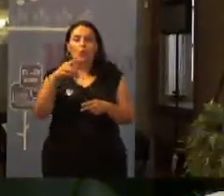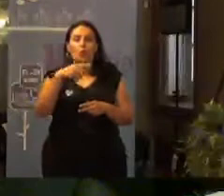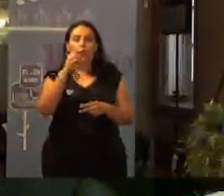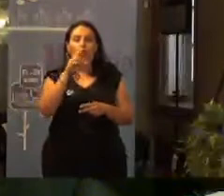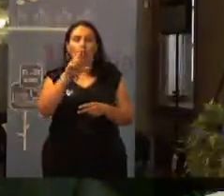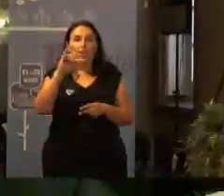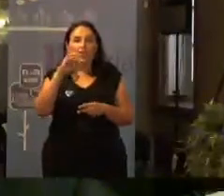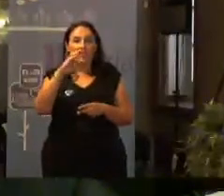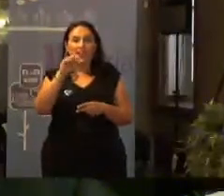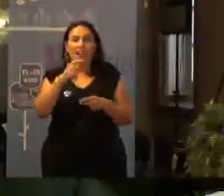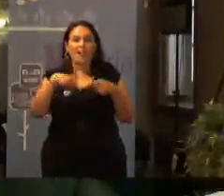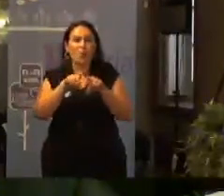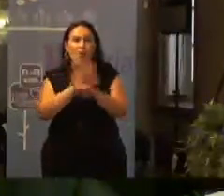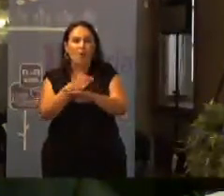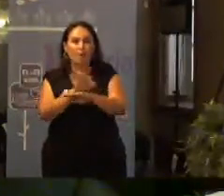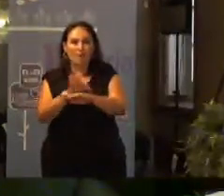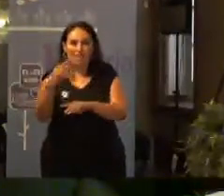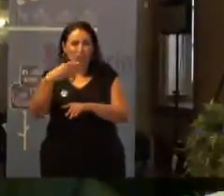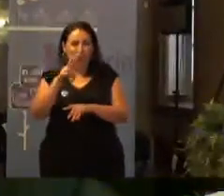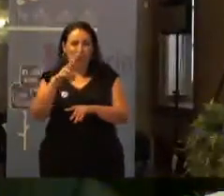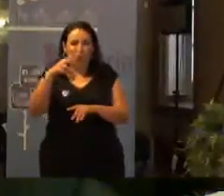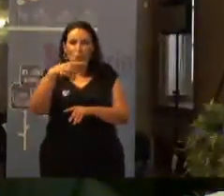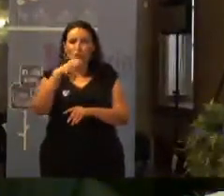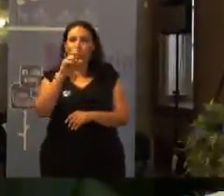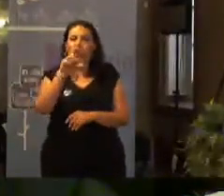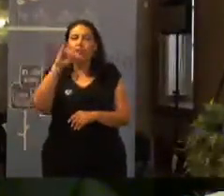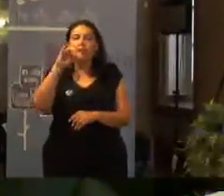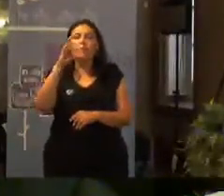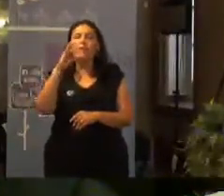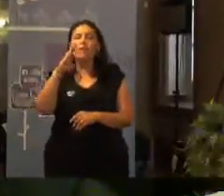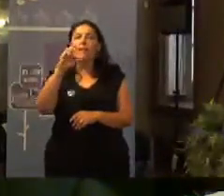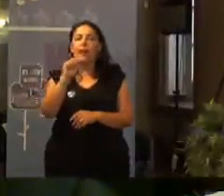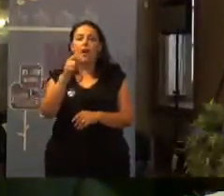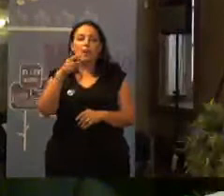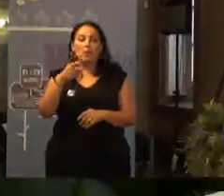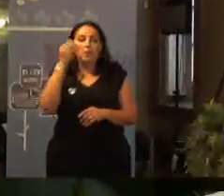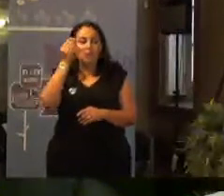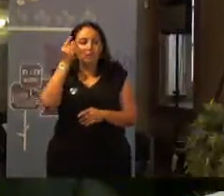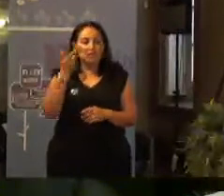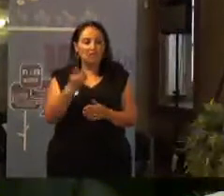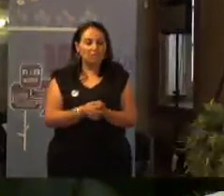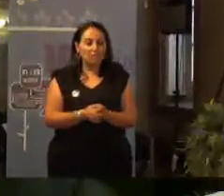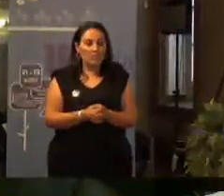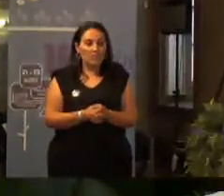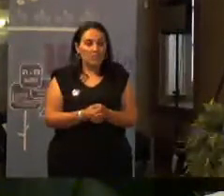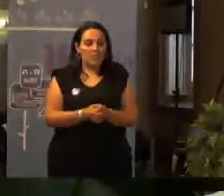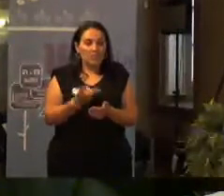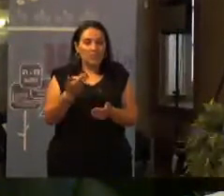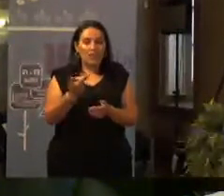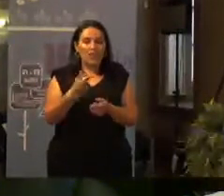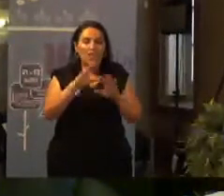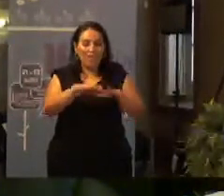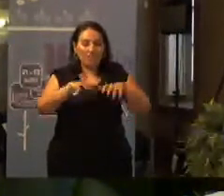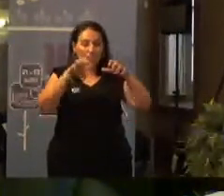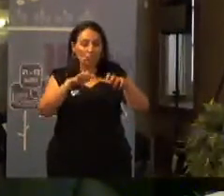preferides decirlo máis correctamente, e que iso podía facerse mediante un cambio de correlación de forzas nas Cortes. Pero